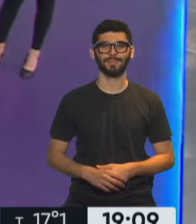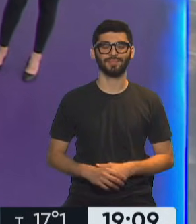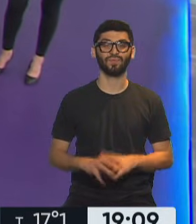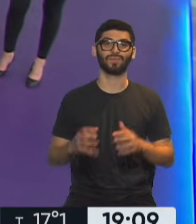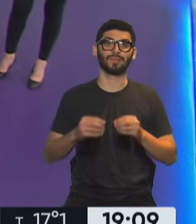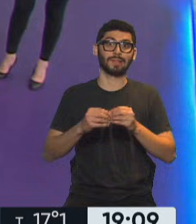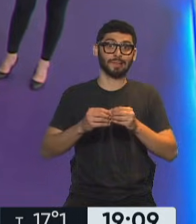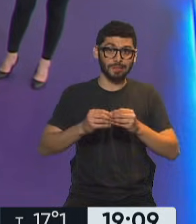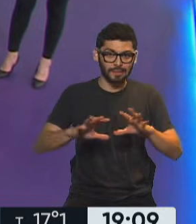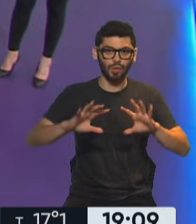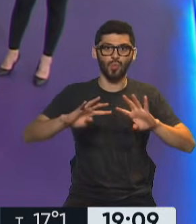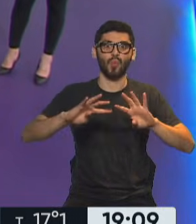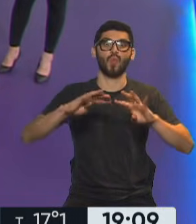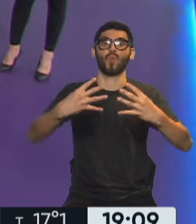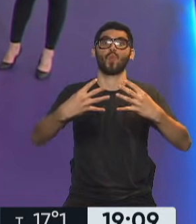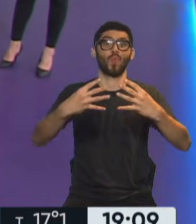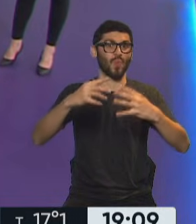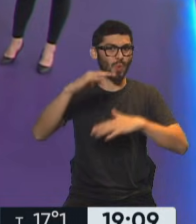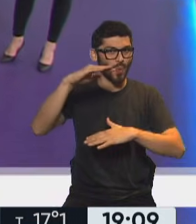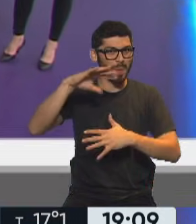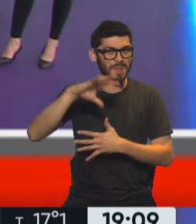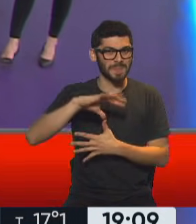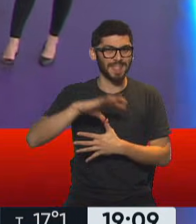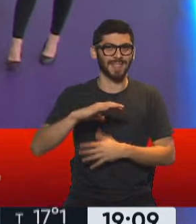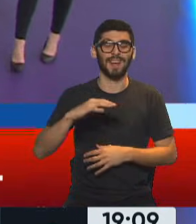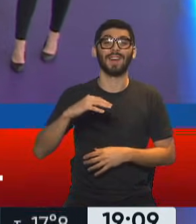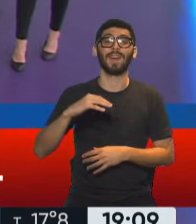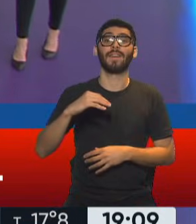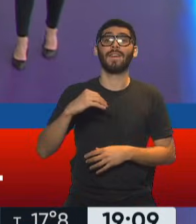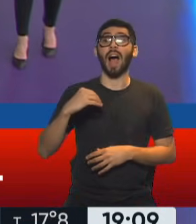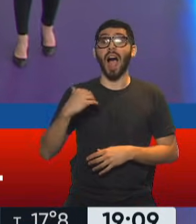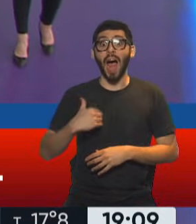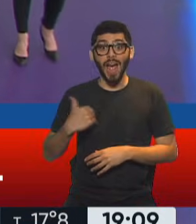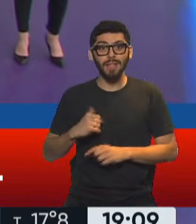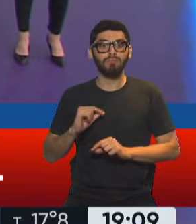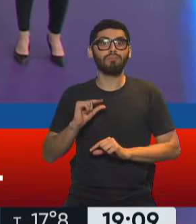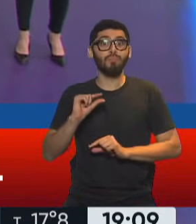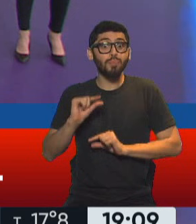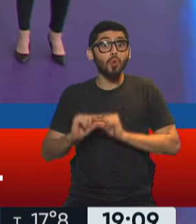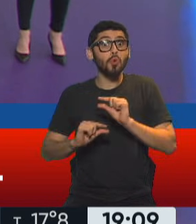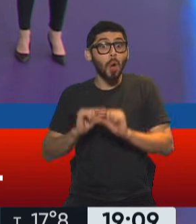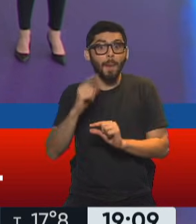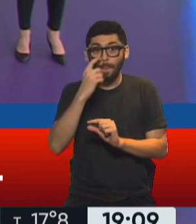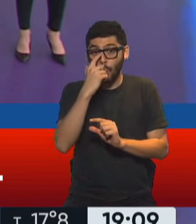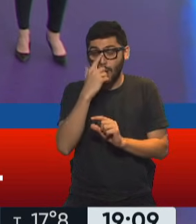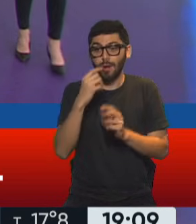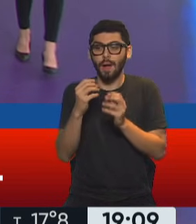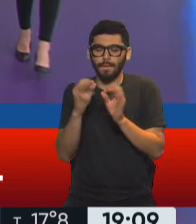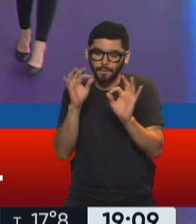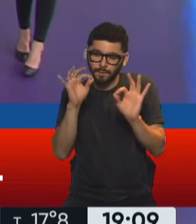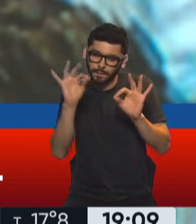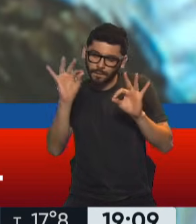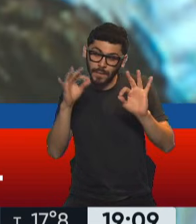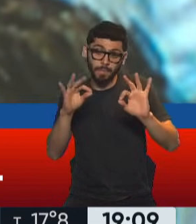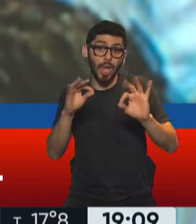Y arrancan los cuartos de final de esta Copa América Argentina que comienza de a poco a alistar todos los detalles de cara a lo que será su partido del